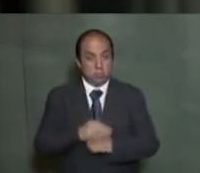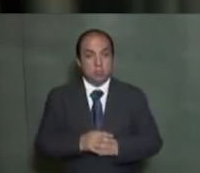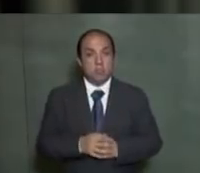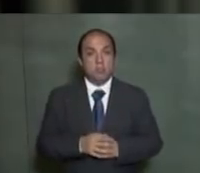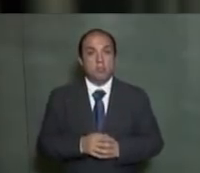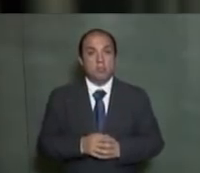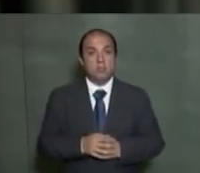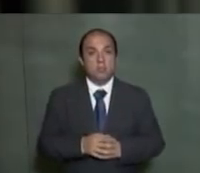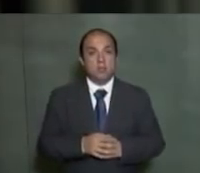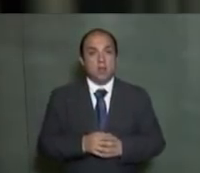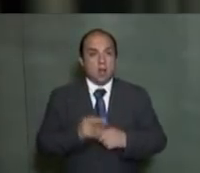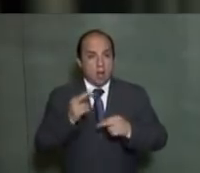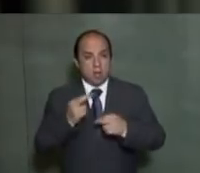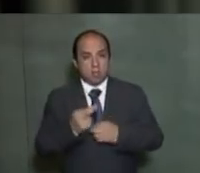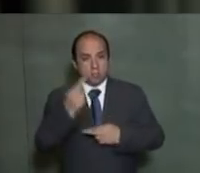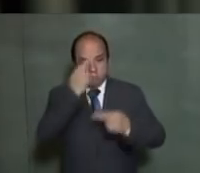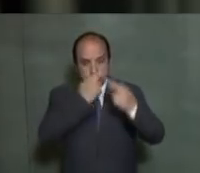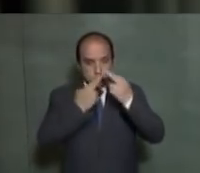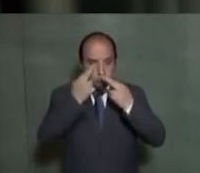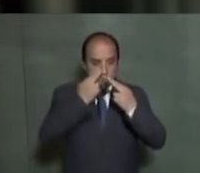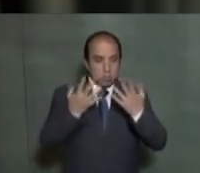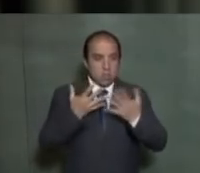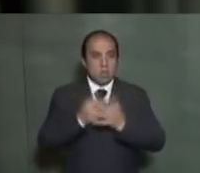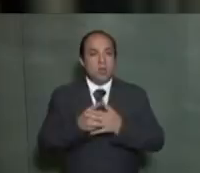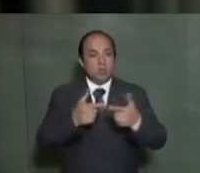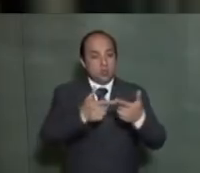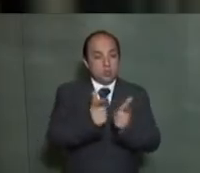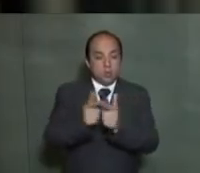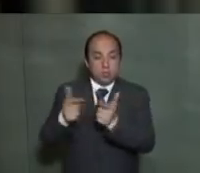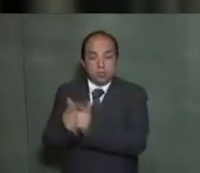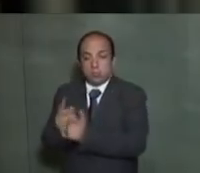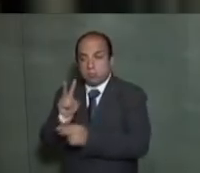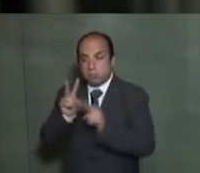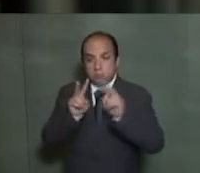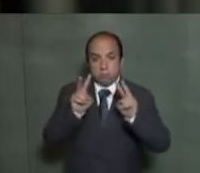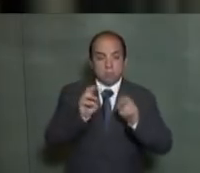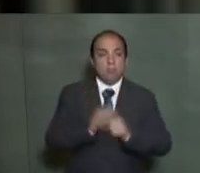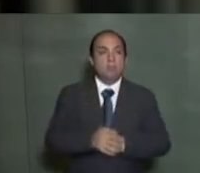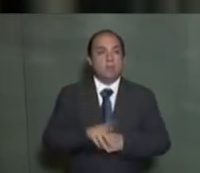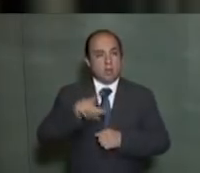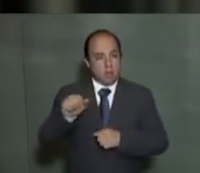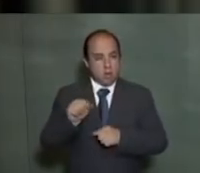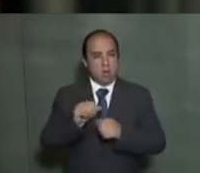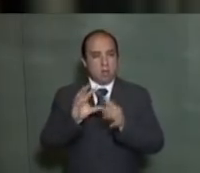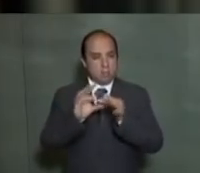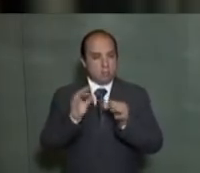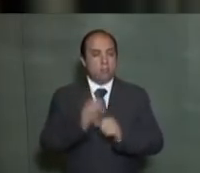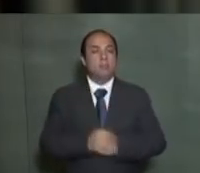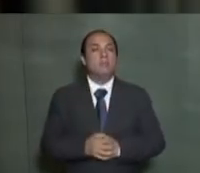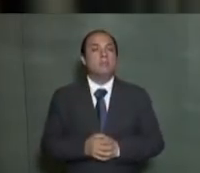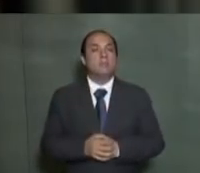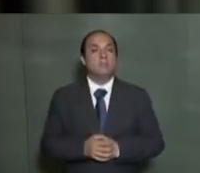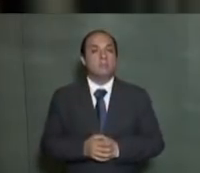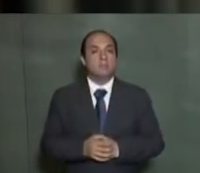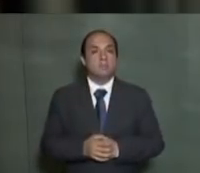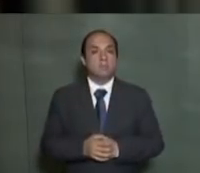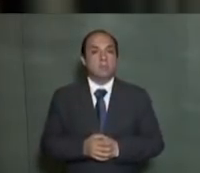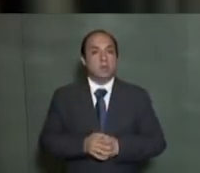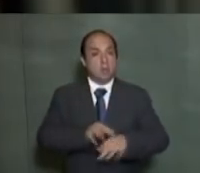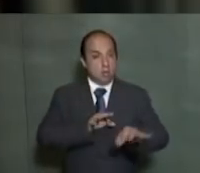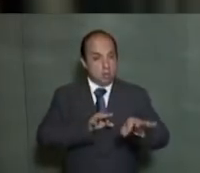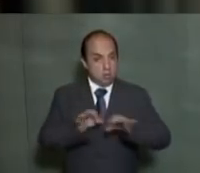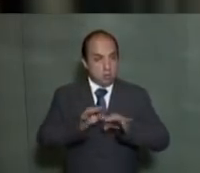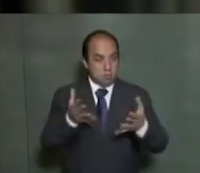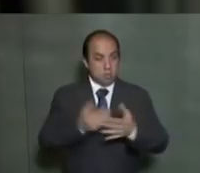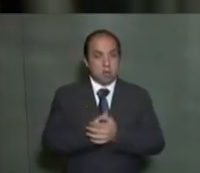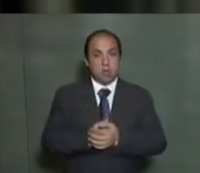las inspecciones realizadas por las brigadas, de las cuales les hablaré en un momento. El trabajo realizado